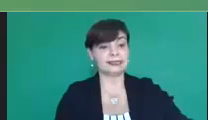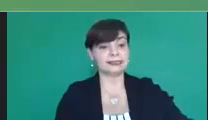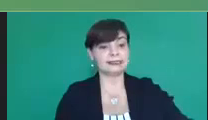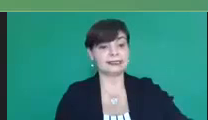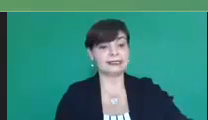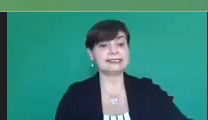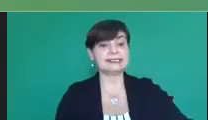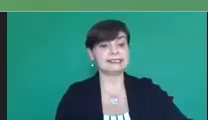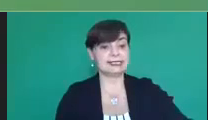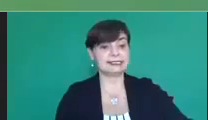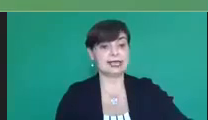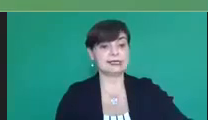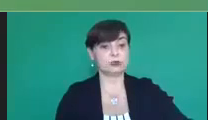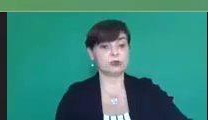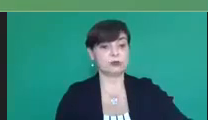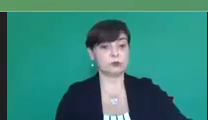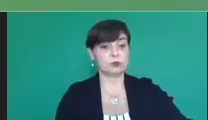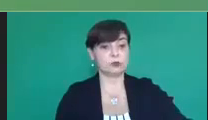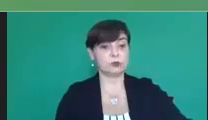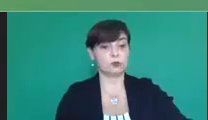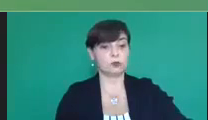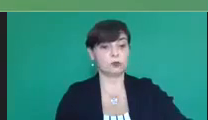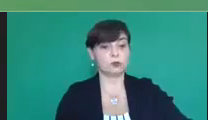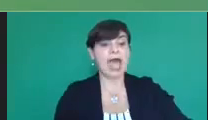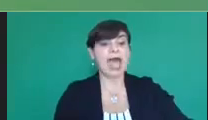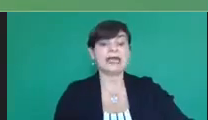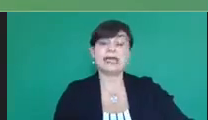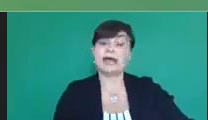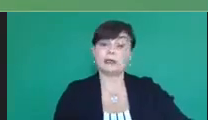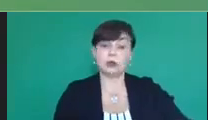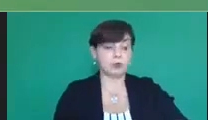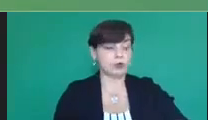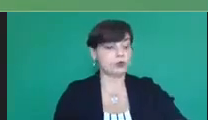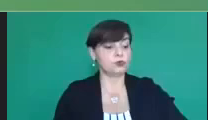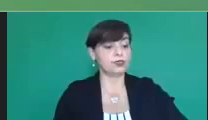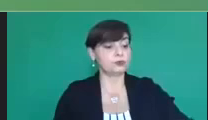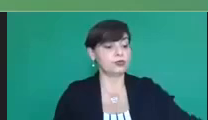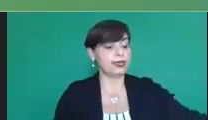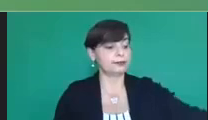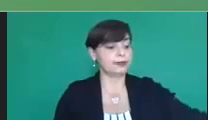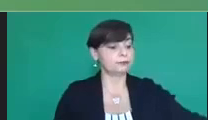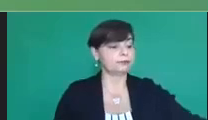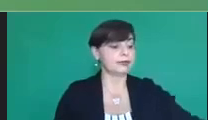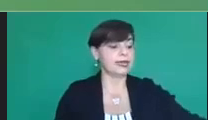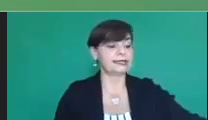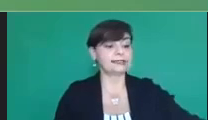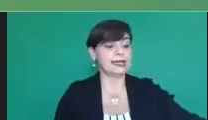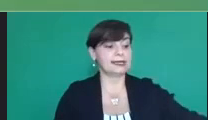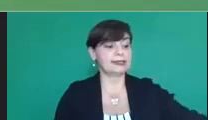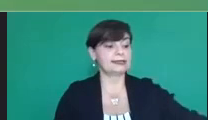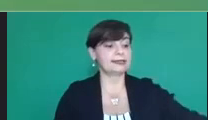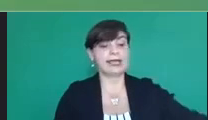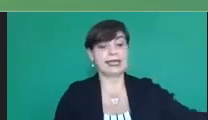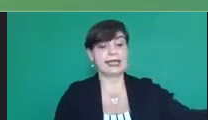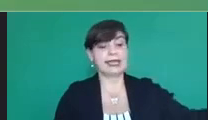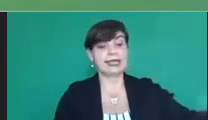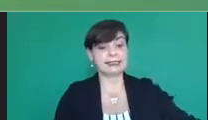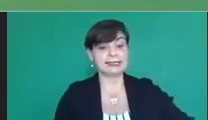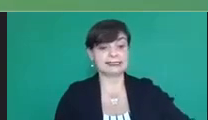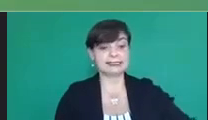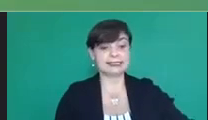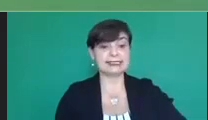esas 69 muestras. Y algo muy importante es que de